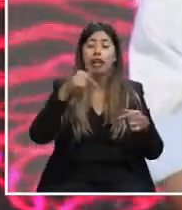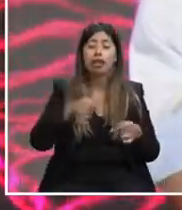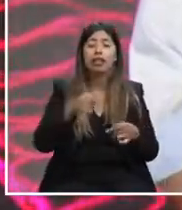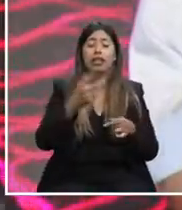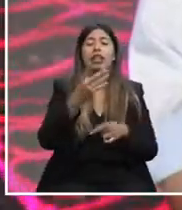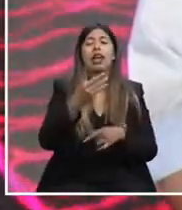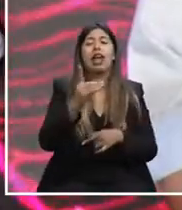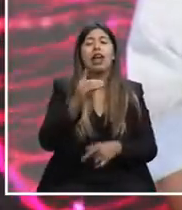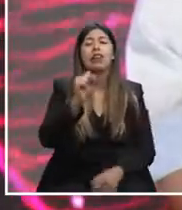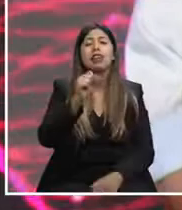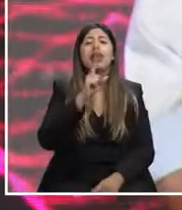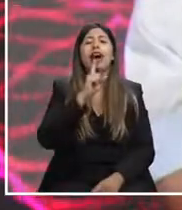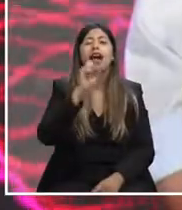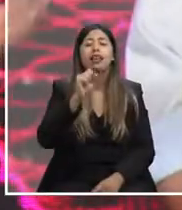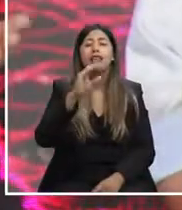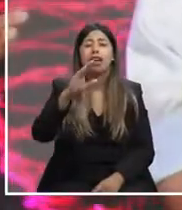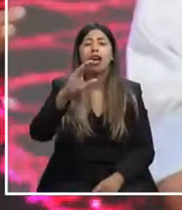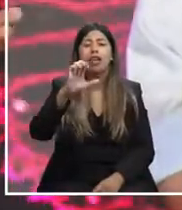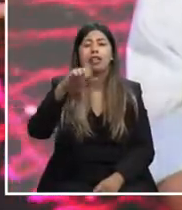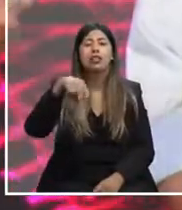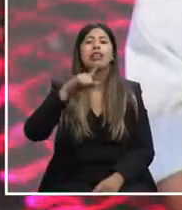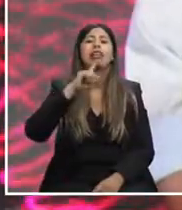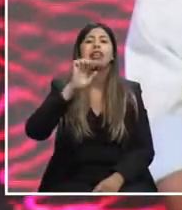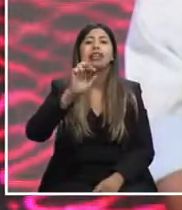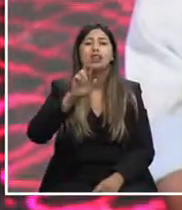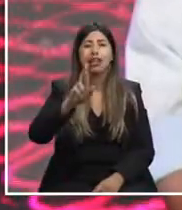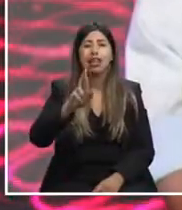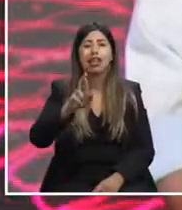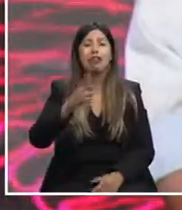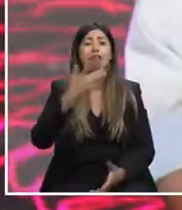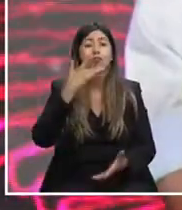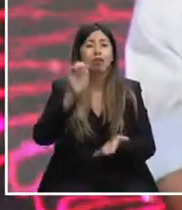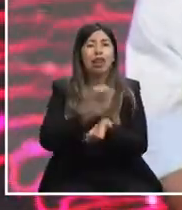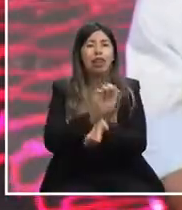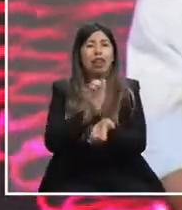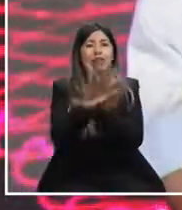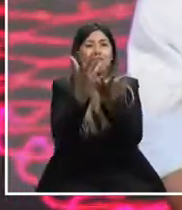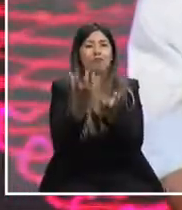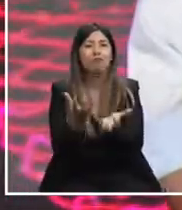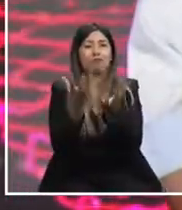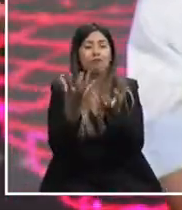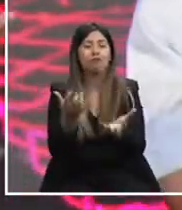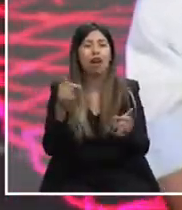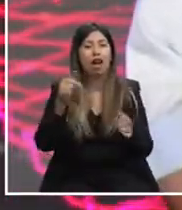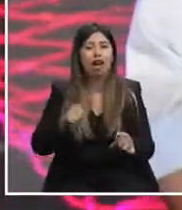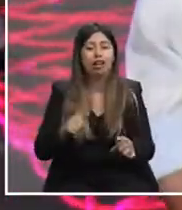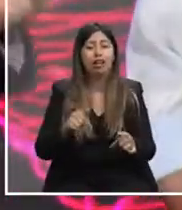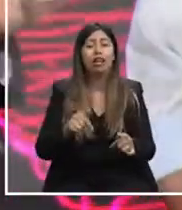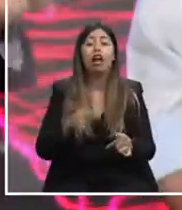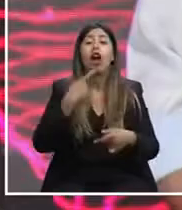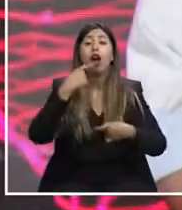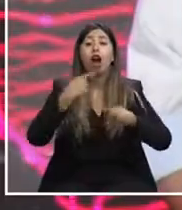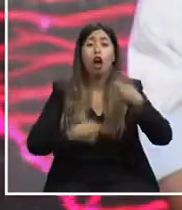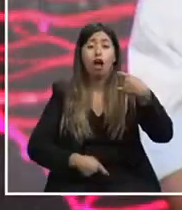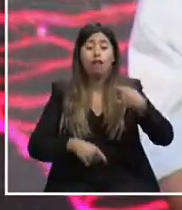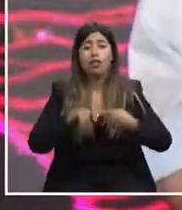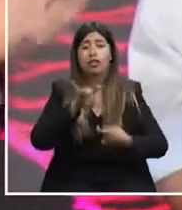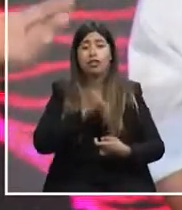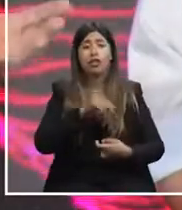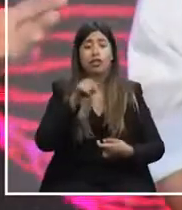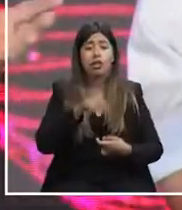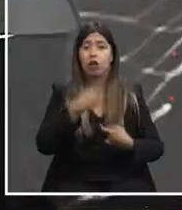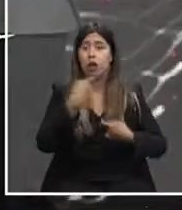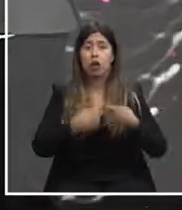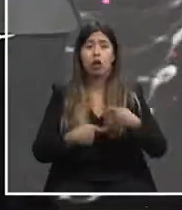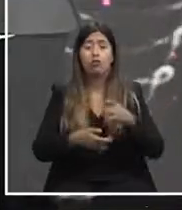centers que van a alimentar la inteligencia artificial de todo el mundo porque necesitan energía. Podemos, en Chile, el cobre chileno va a ser el cobre que van a usar